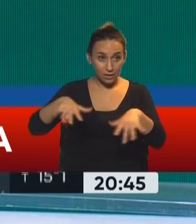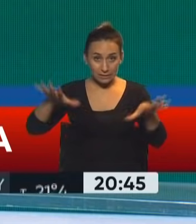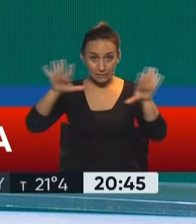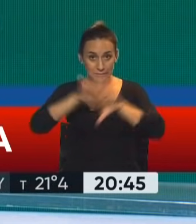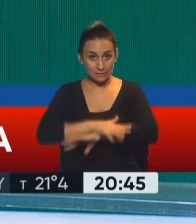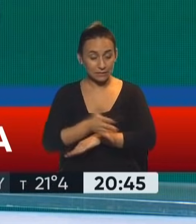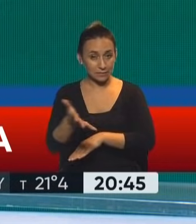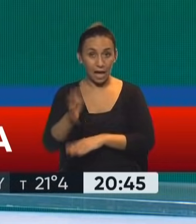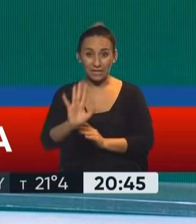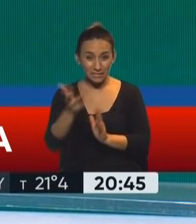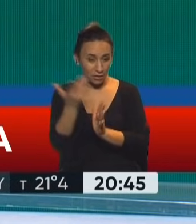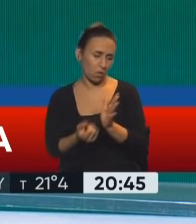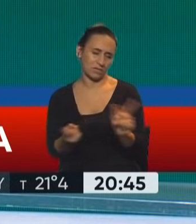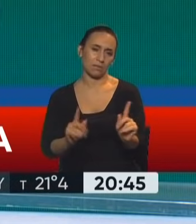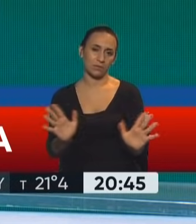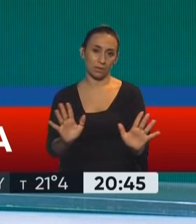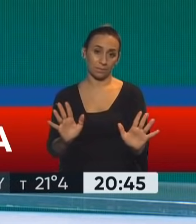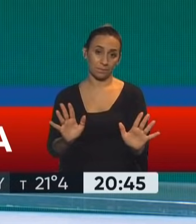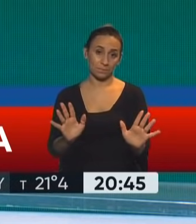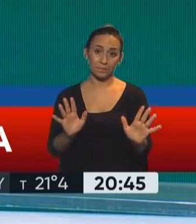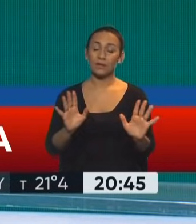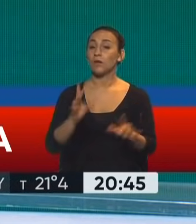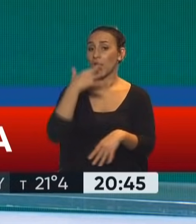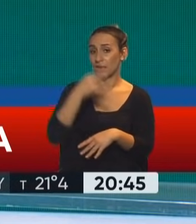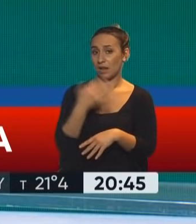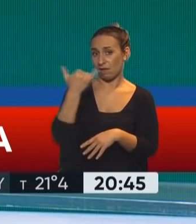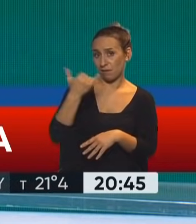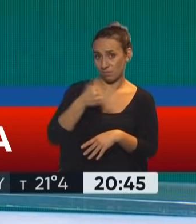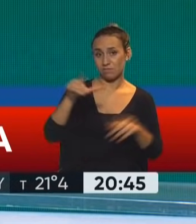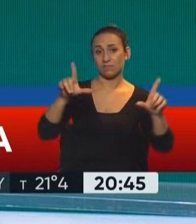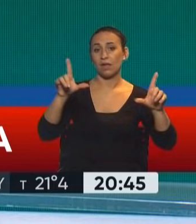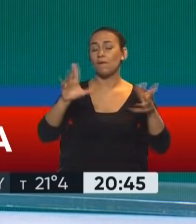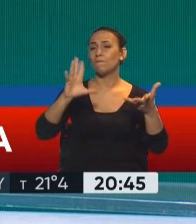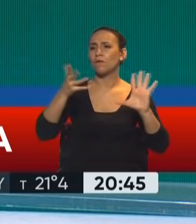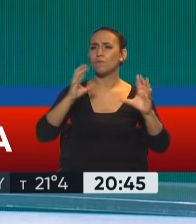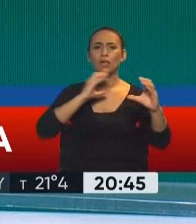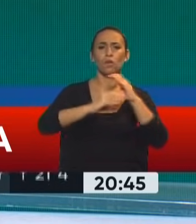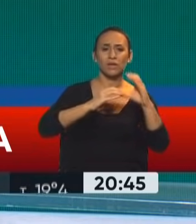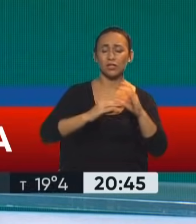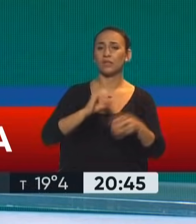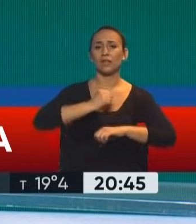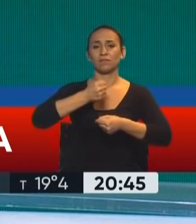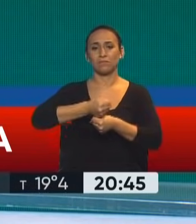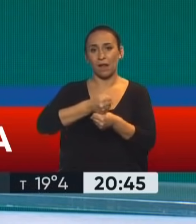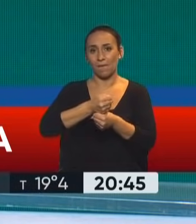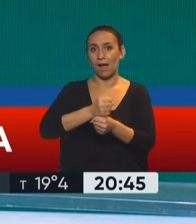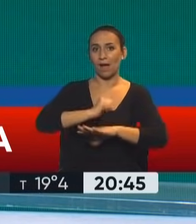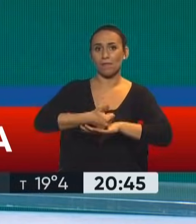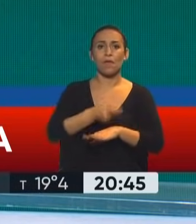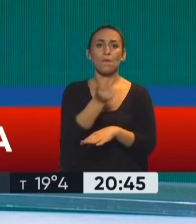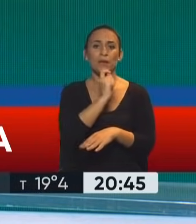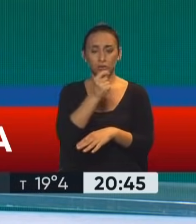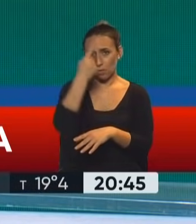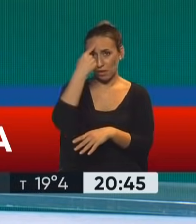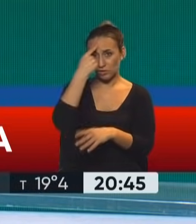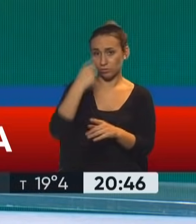y con la línea que bajan los medios de comunicación concentrados, porque existe otra forma de comunicar y de hacer periodismo, y pienso en los medios cooperativos, lugar